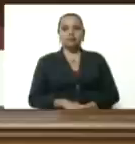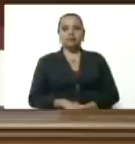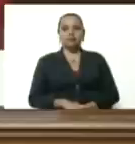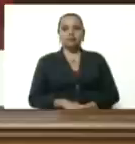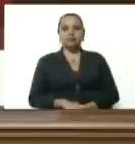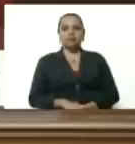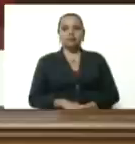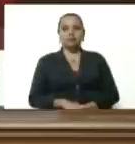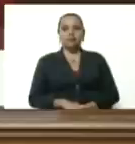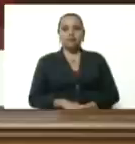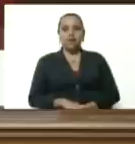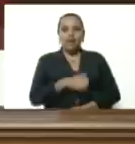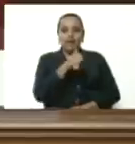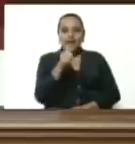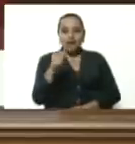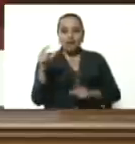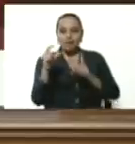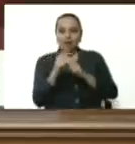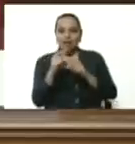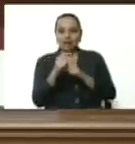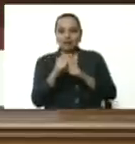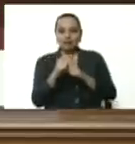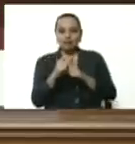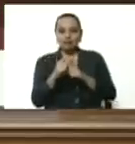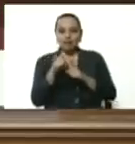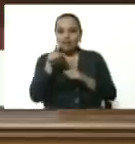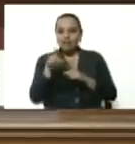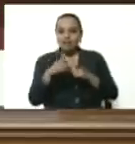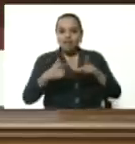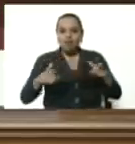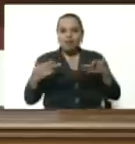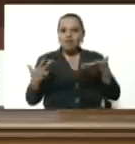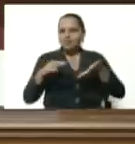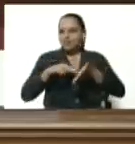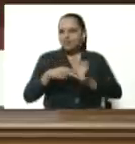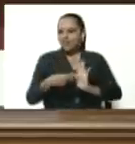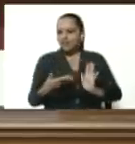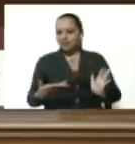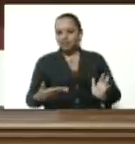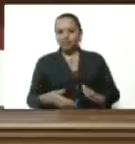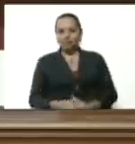¿Sabe lo que cada palabra en ese lenguaje significa?